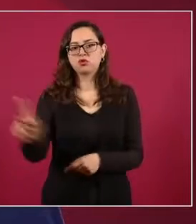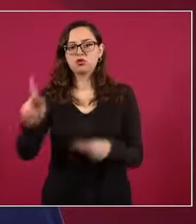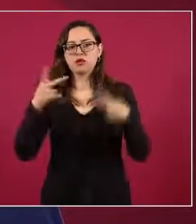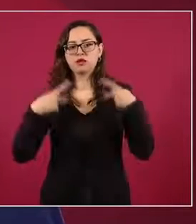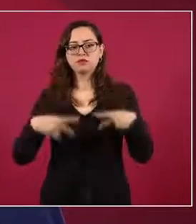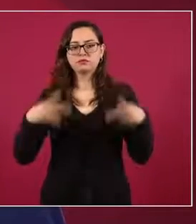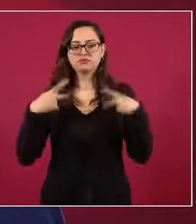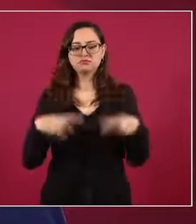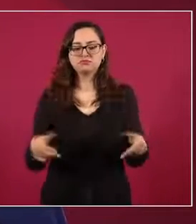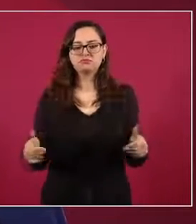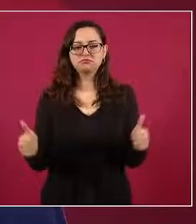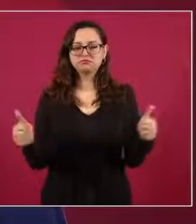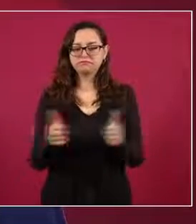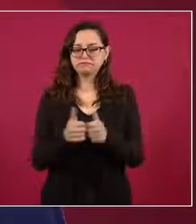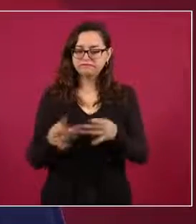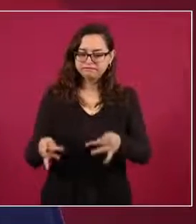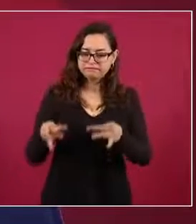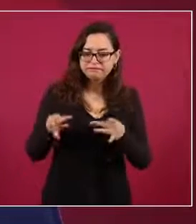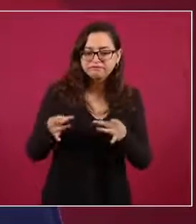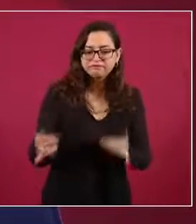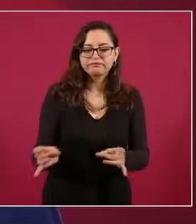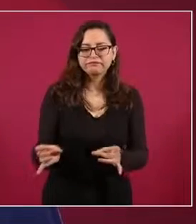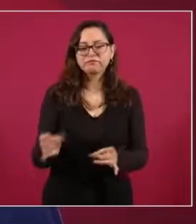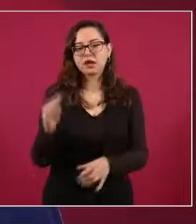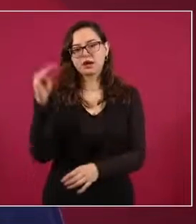calidad, gratuito